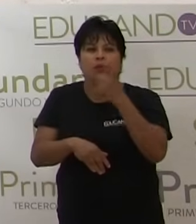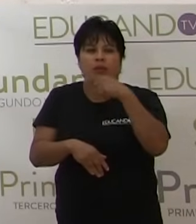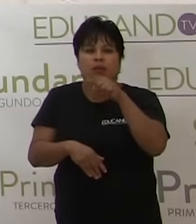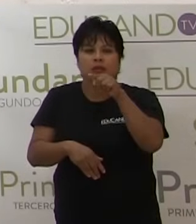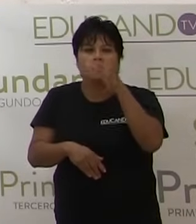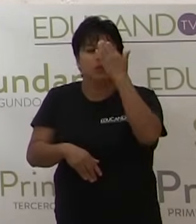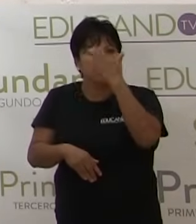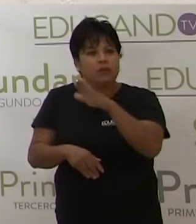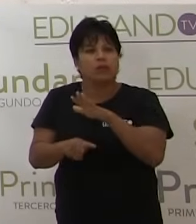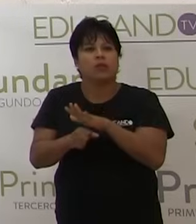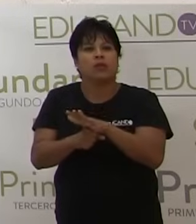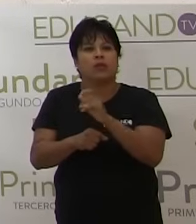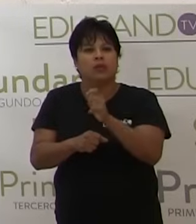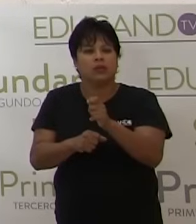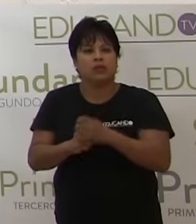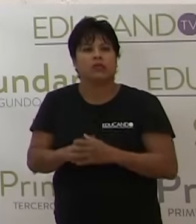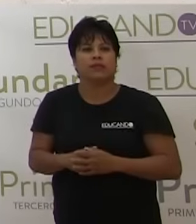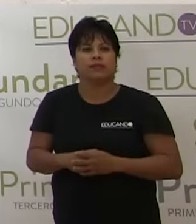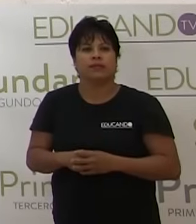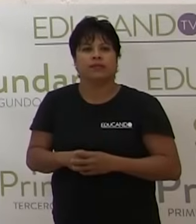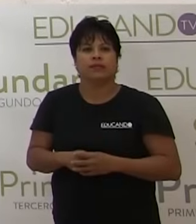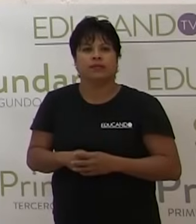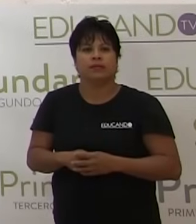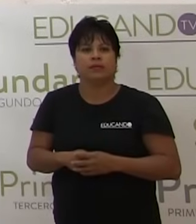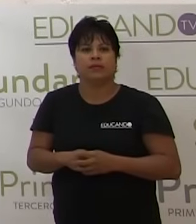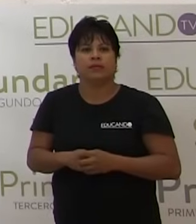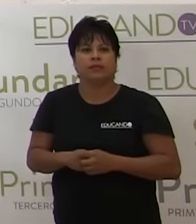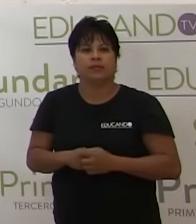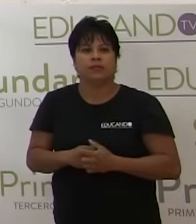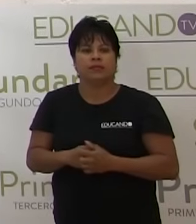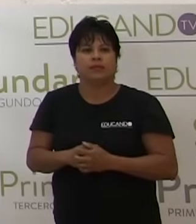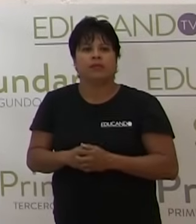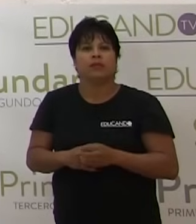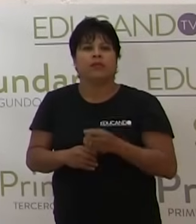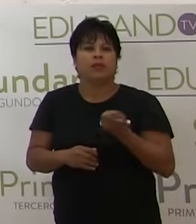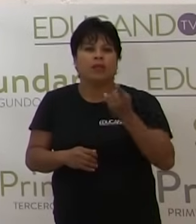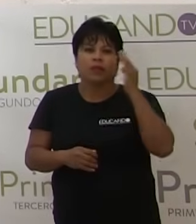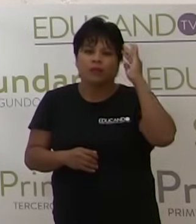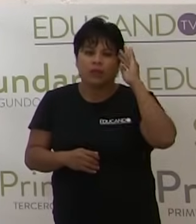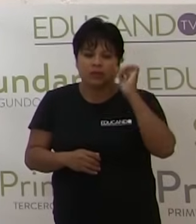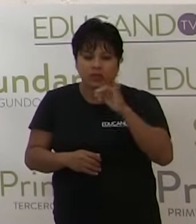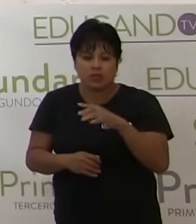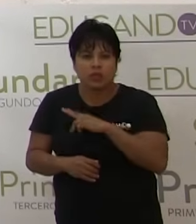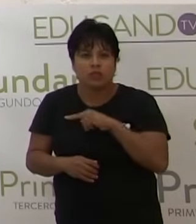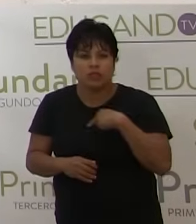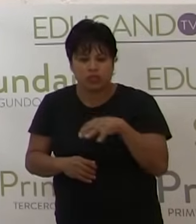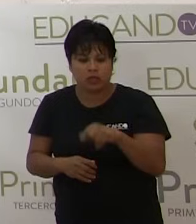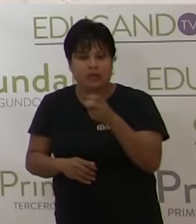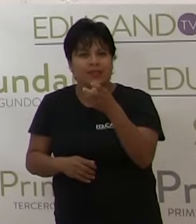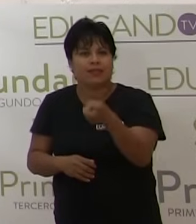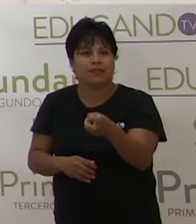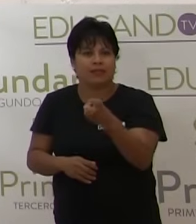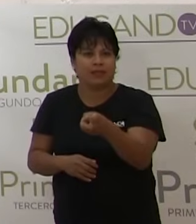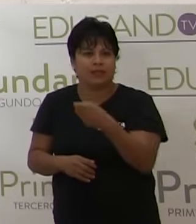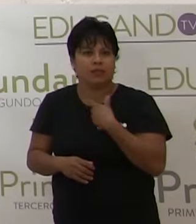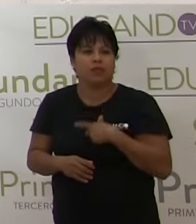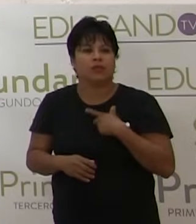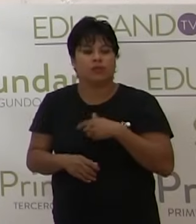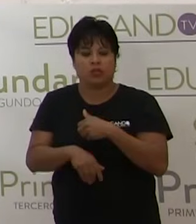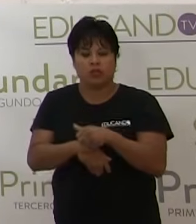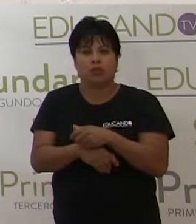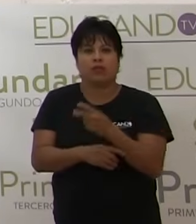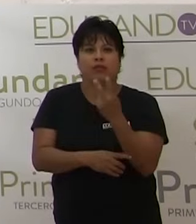tú sepas Qué representa Qué te parece si tomamos este este me gusta el número